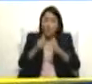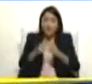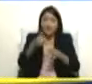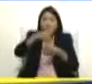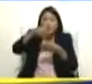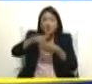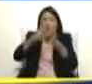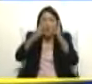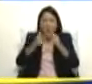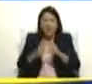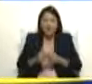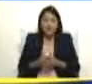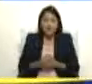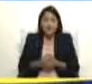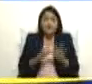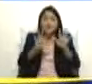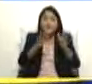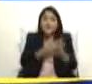Votos.